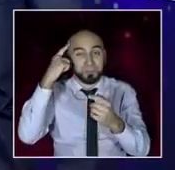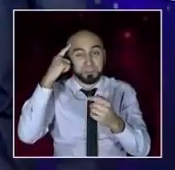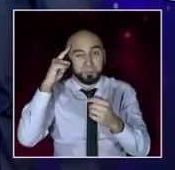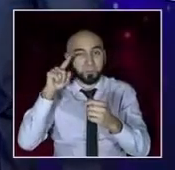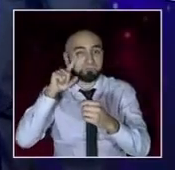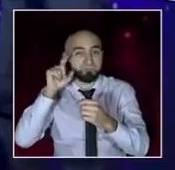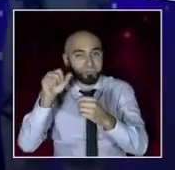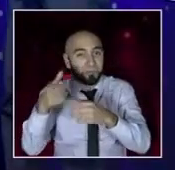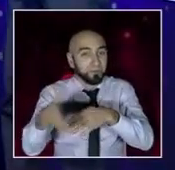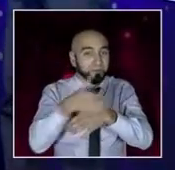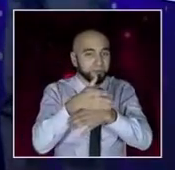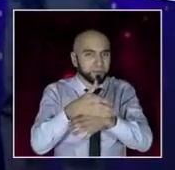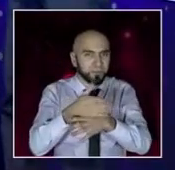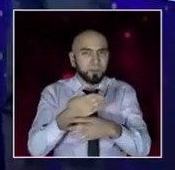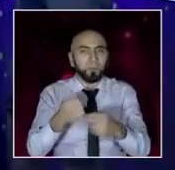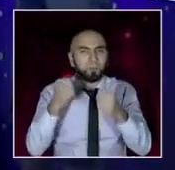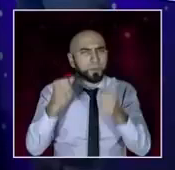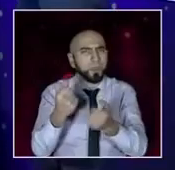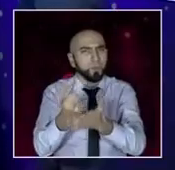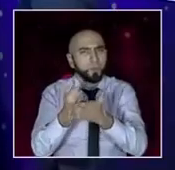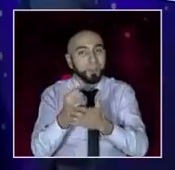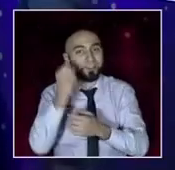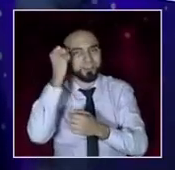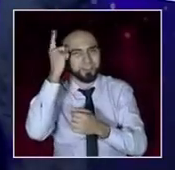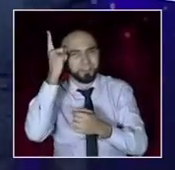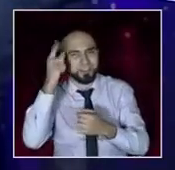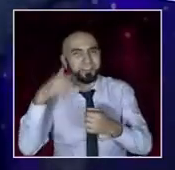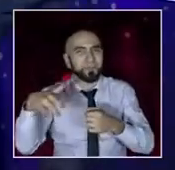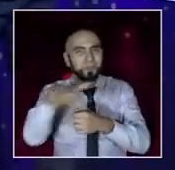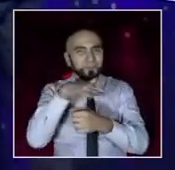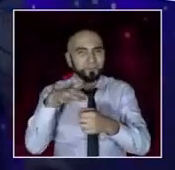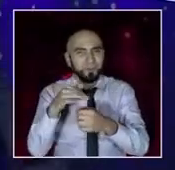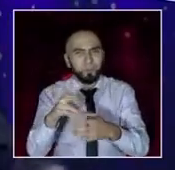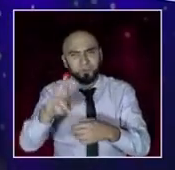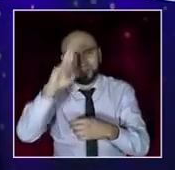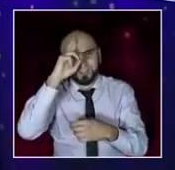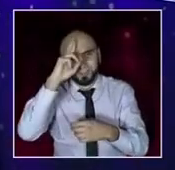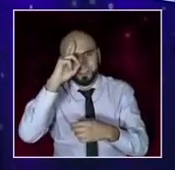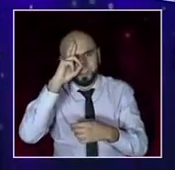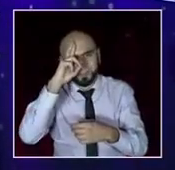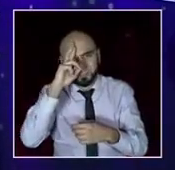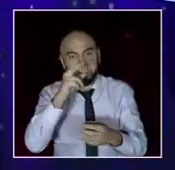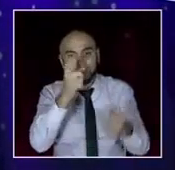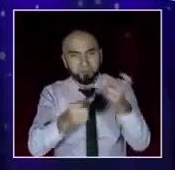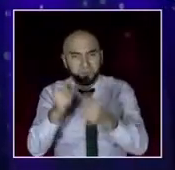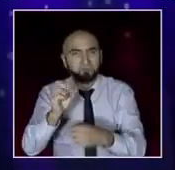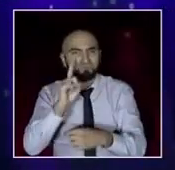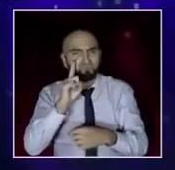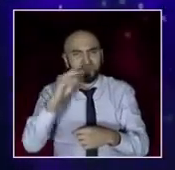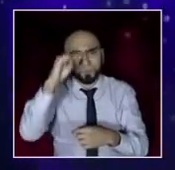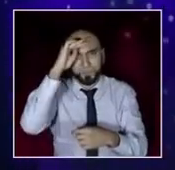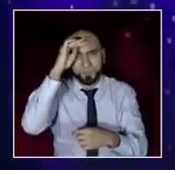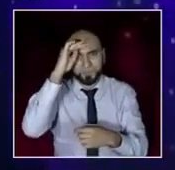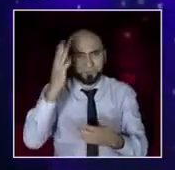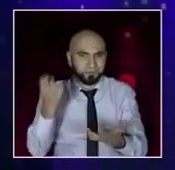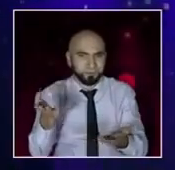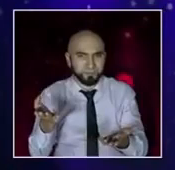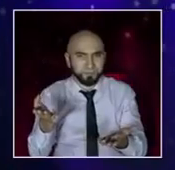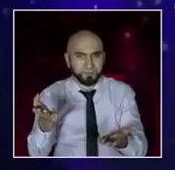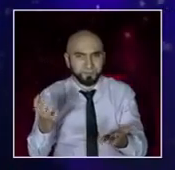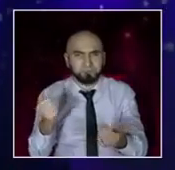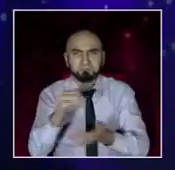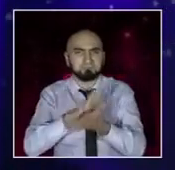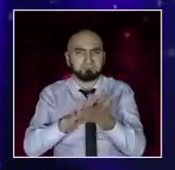ayudarnos a entender situaciones extrañas donde la gente experiencia cosas que otra gente no. Y típicamente utilizamos la